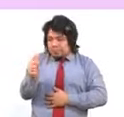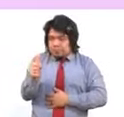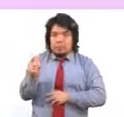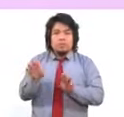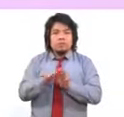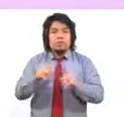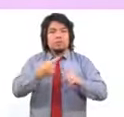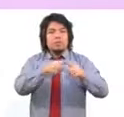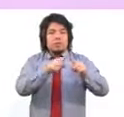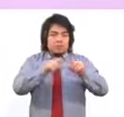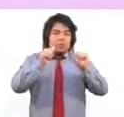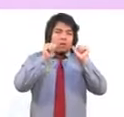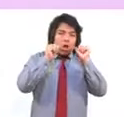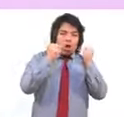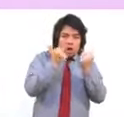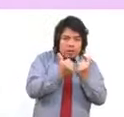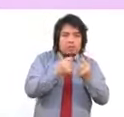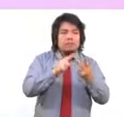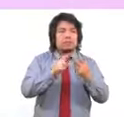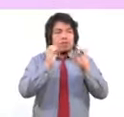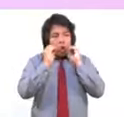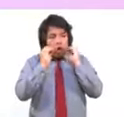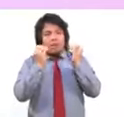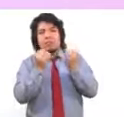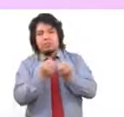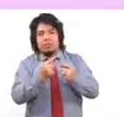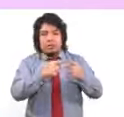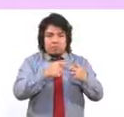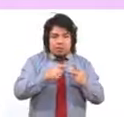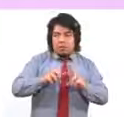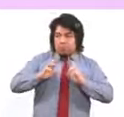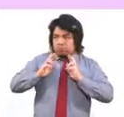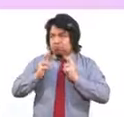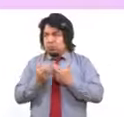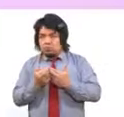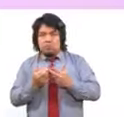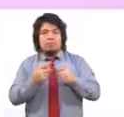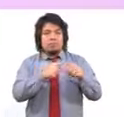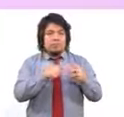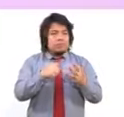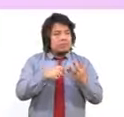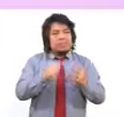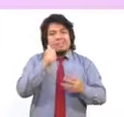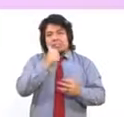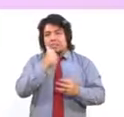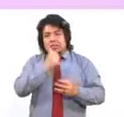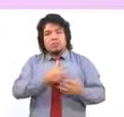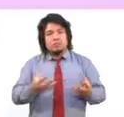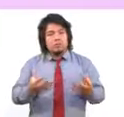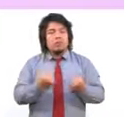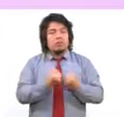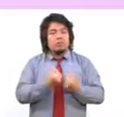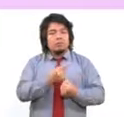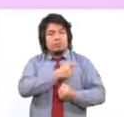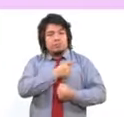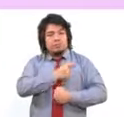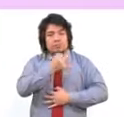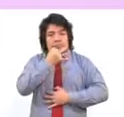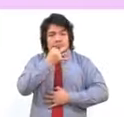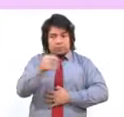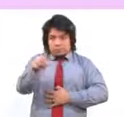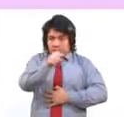las organizaciones de la sociedad civil, que son grandes aliadas. Y yo solo quiero recordar